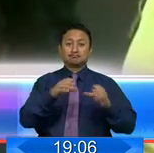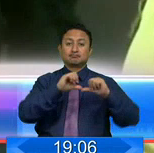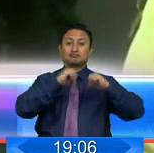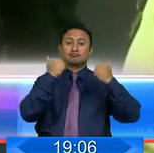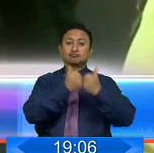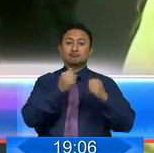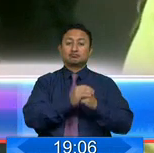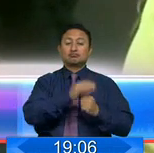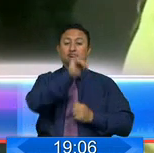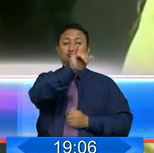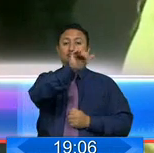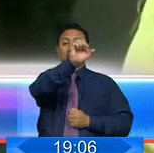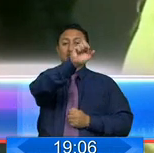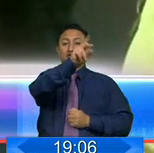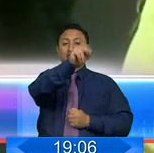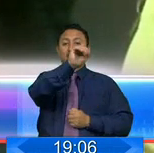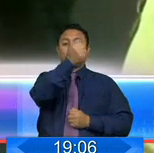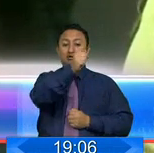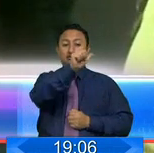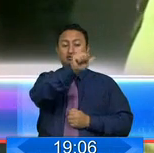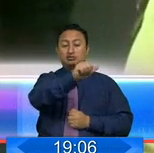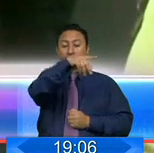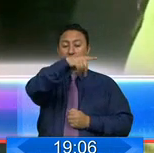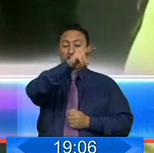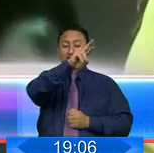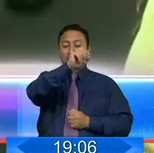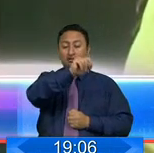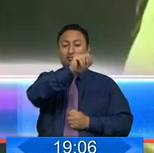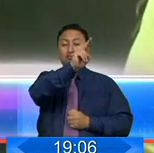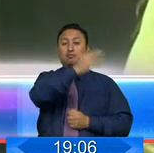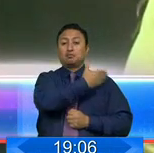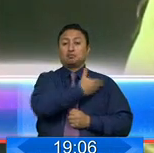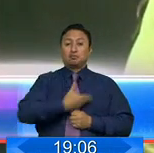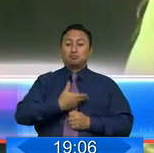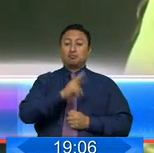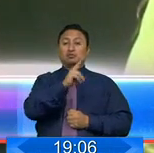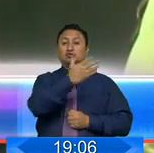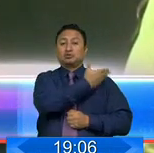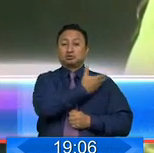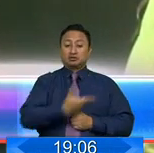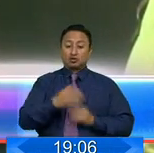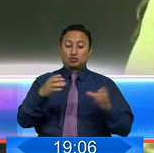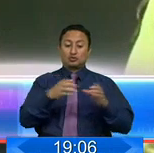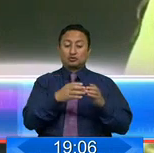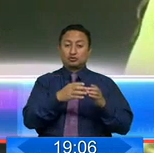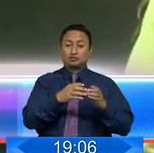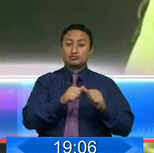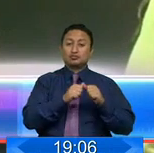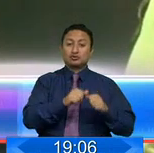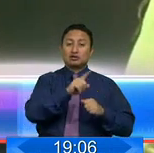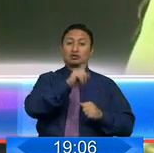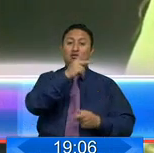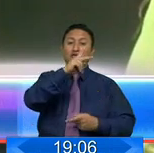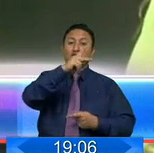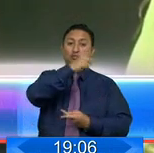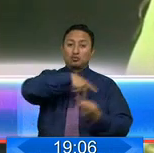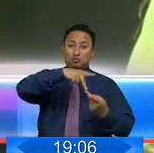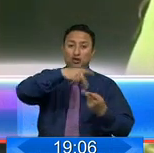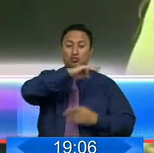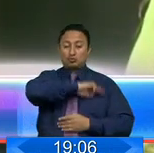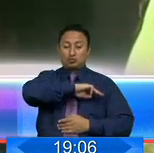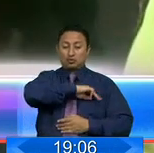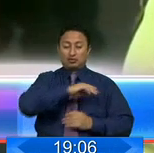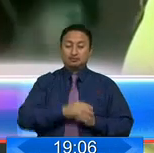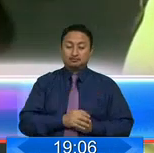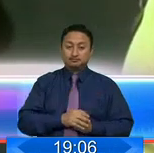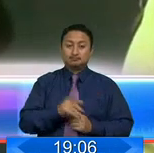Héctor Yepes y Vilma Andrade como presidente y vicepresidenta de la Comisión Especializada Permanente de Gobiernos Autónomos Descentralizados